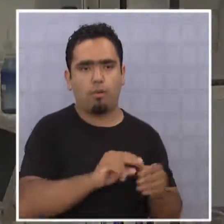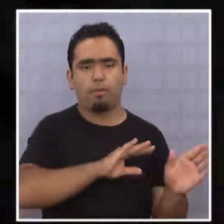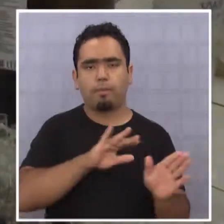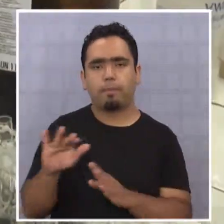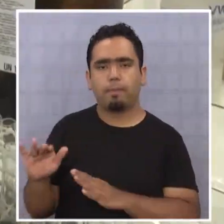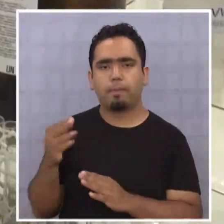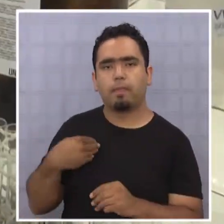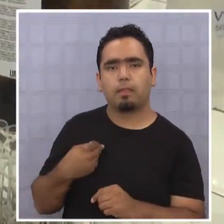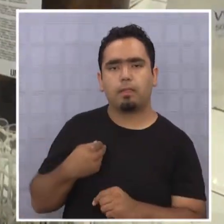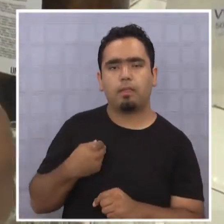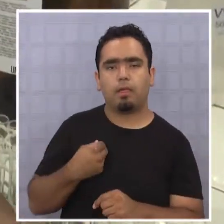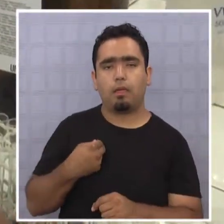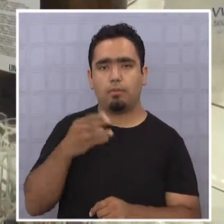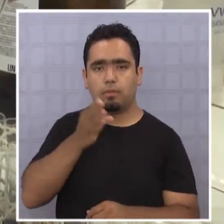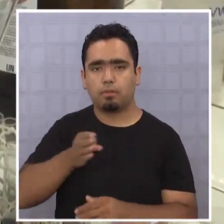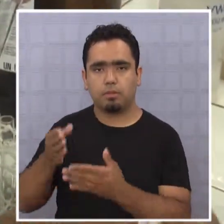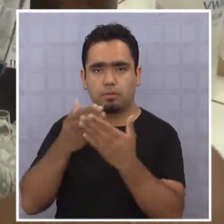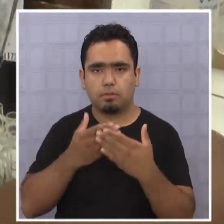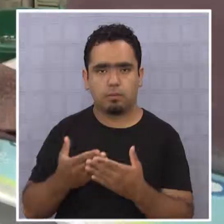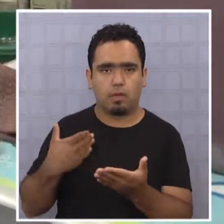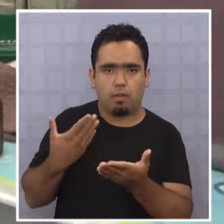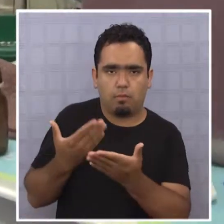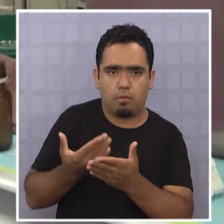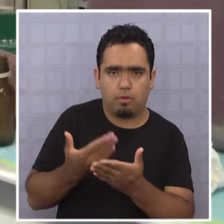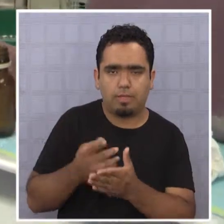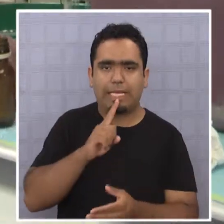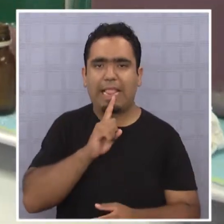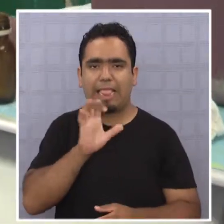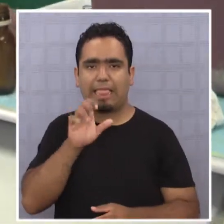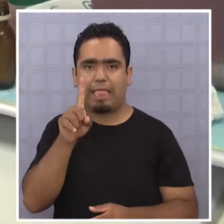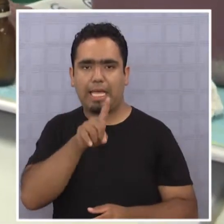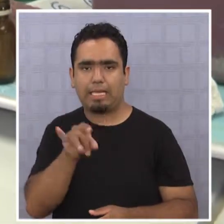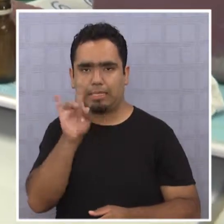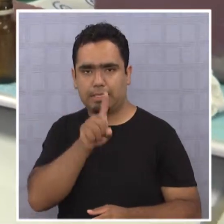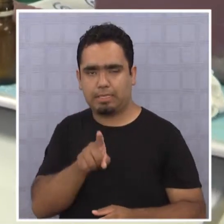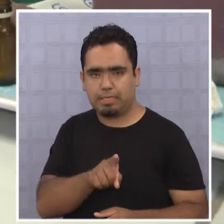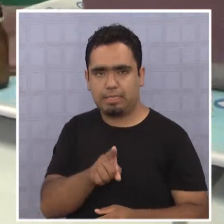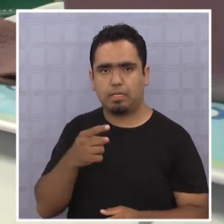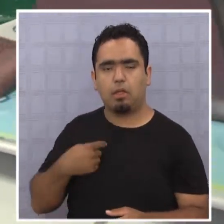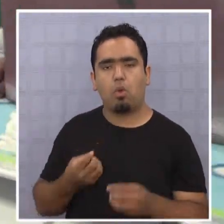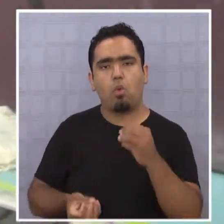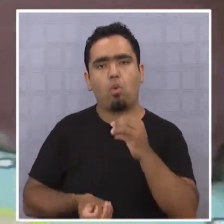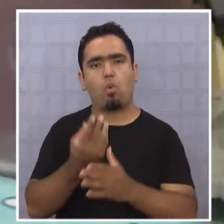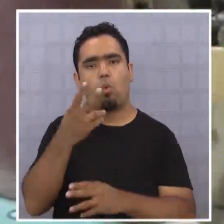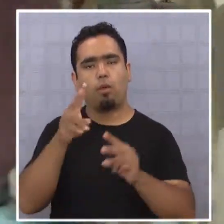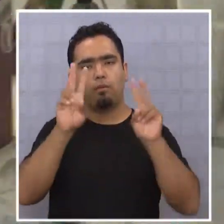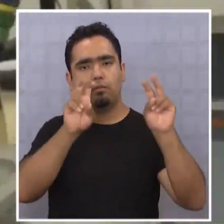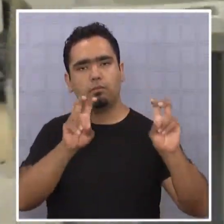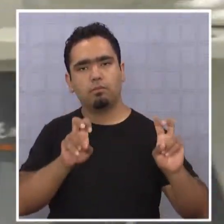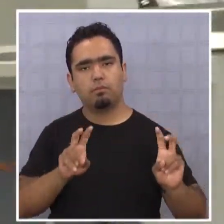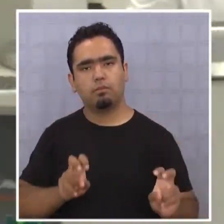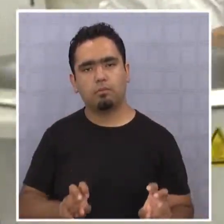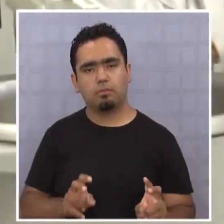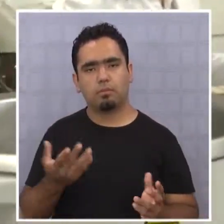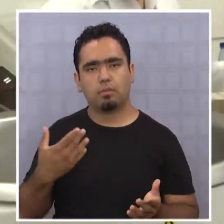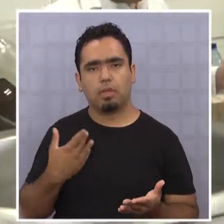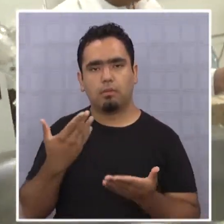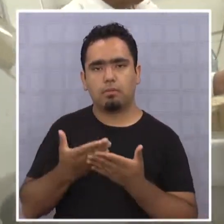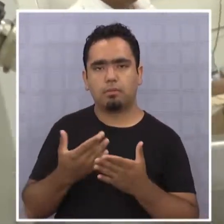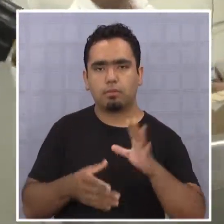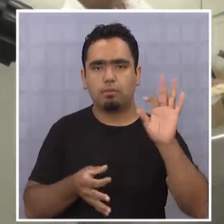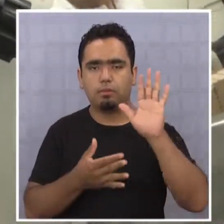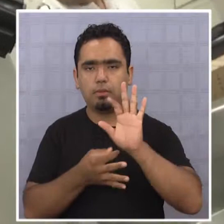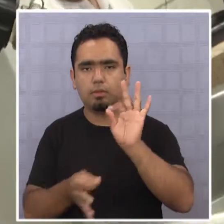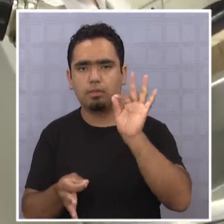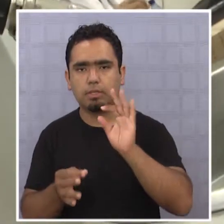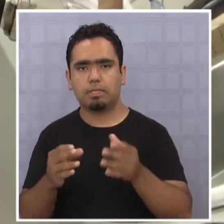sintéticos. Investigaciones que hoy los alumnos aprovechan para realizar sus trabajos de tesis con innovadoras propuestas